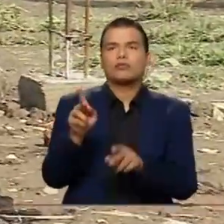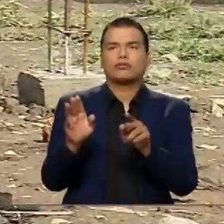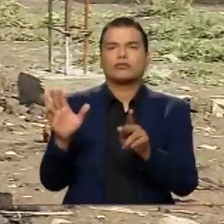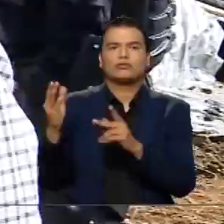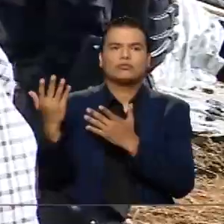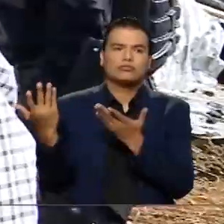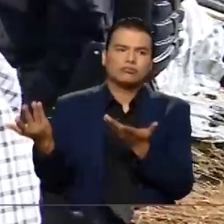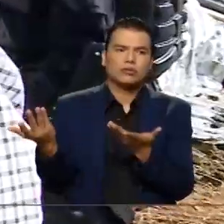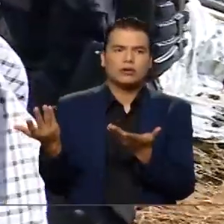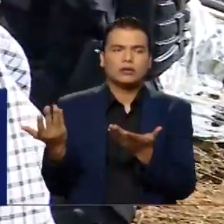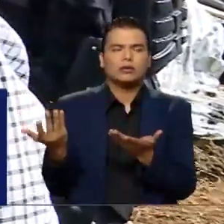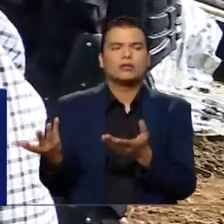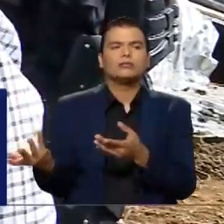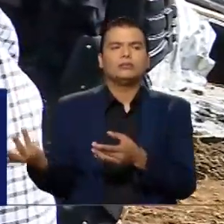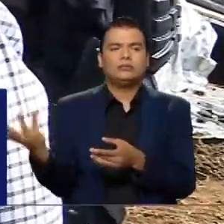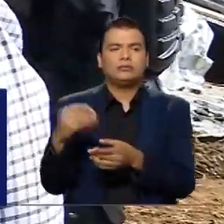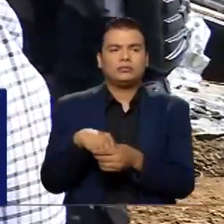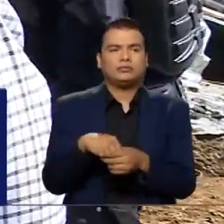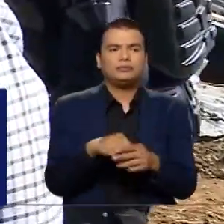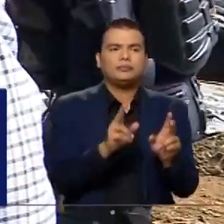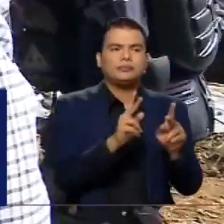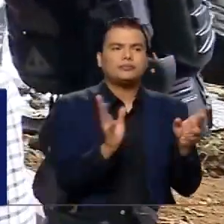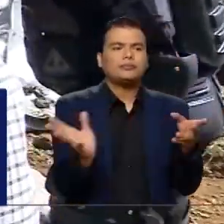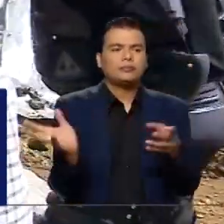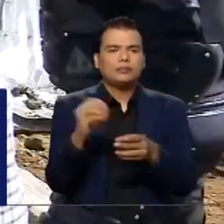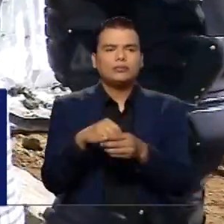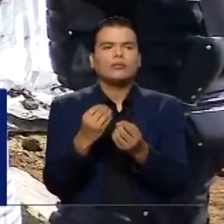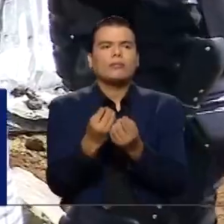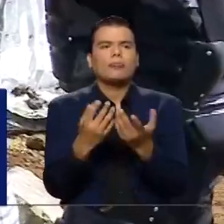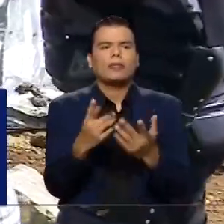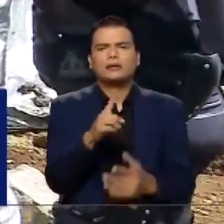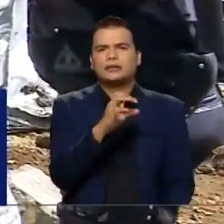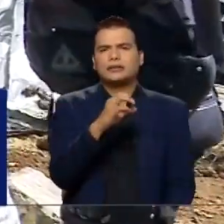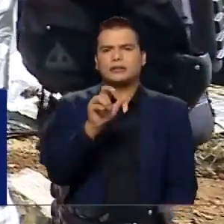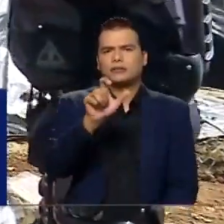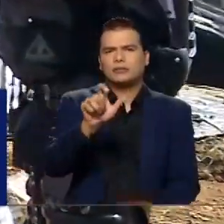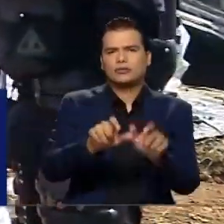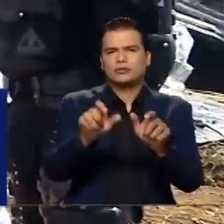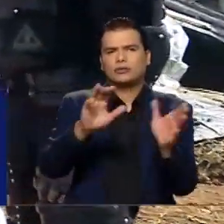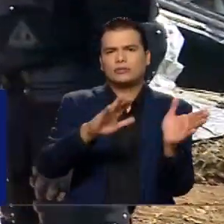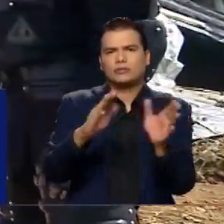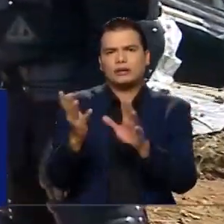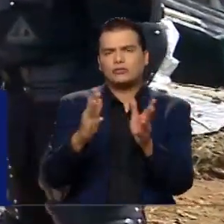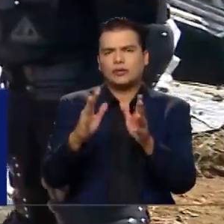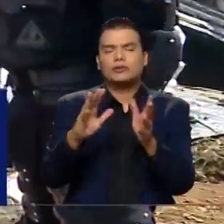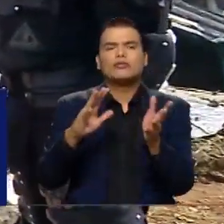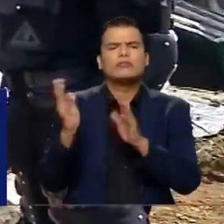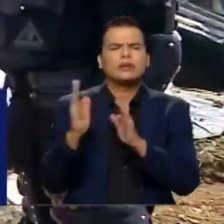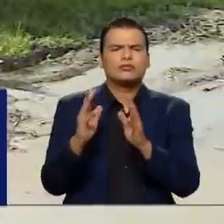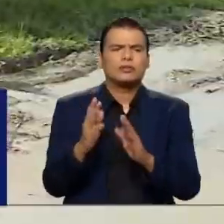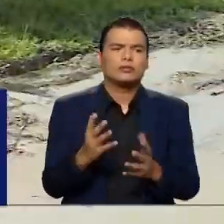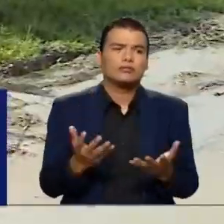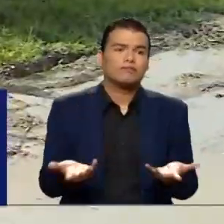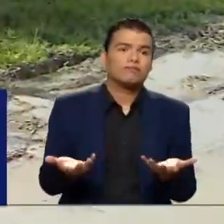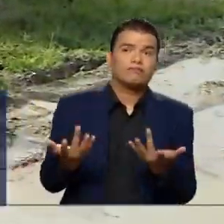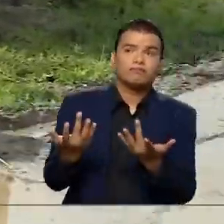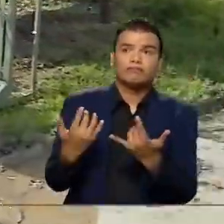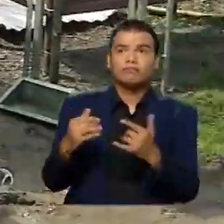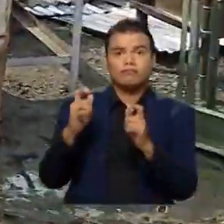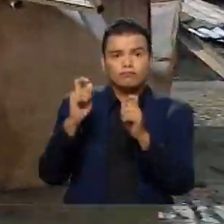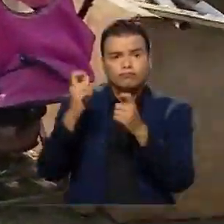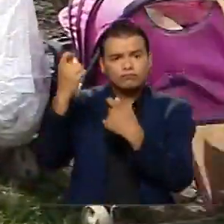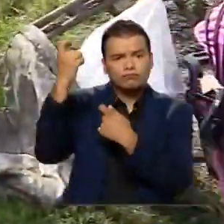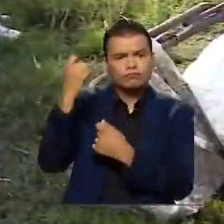más de 100 ocupantes a los cambuches, ¿sí? Entonces, de pronto esperando algún tipo de subsidios por la